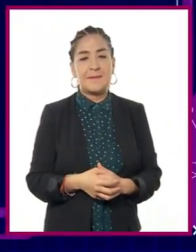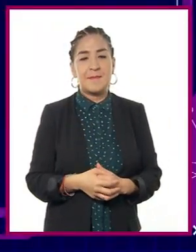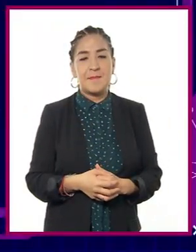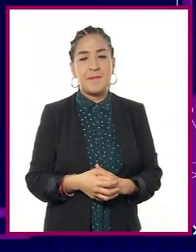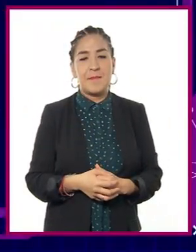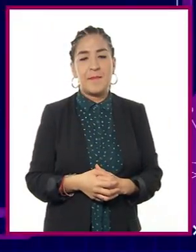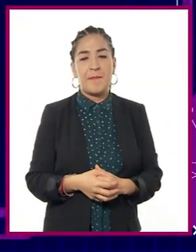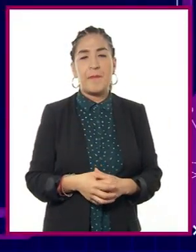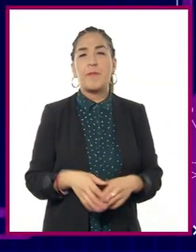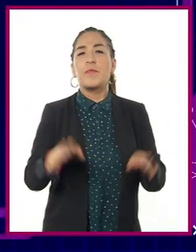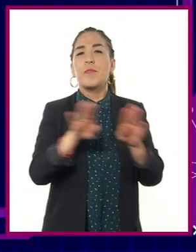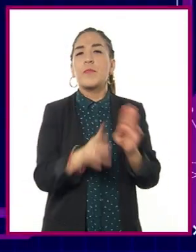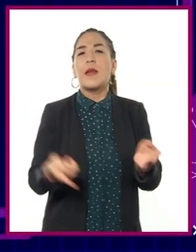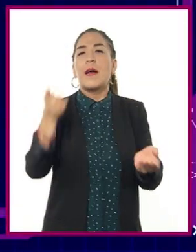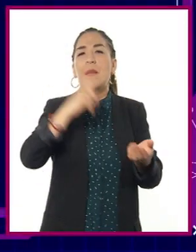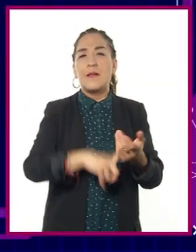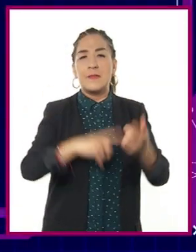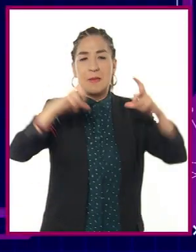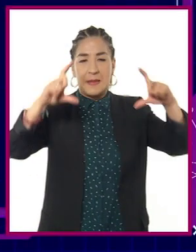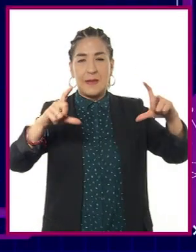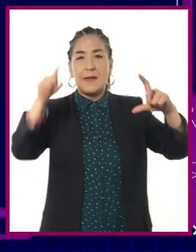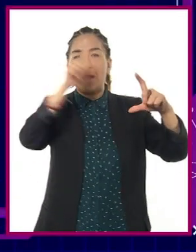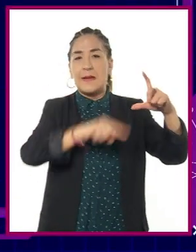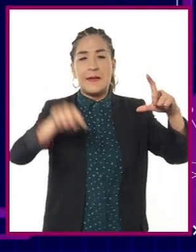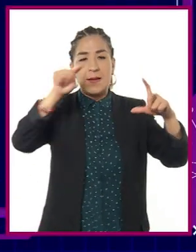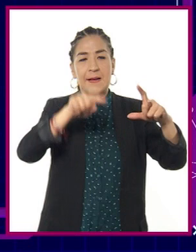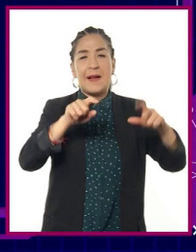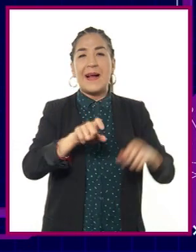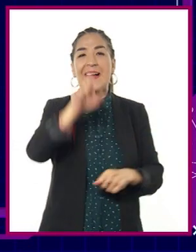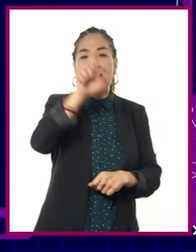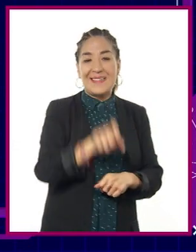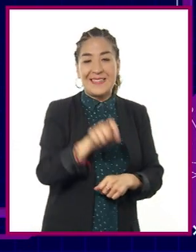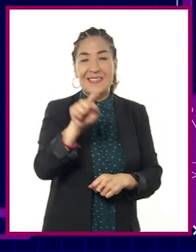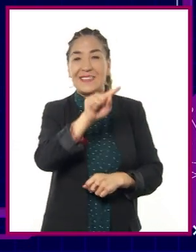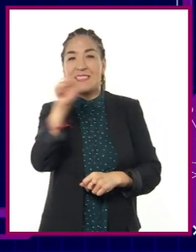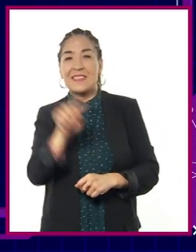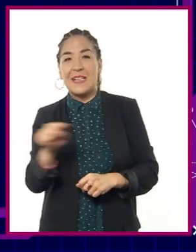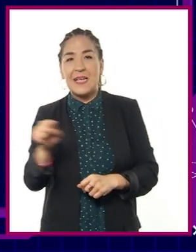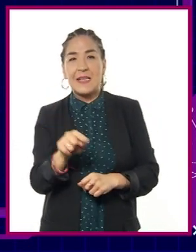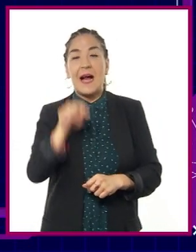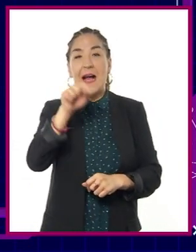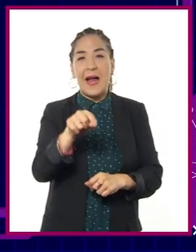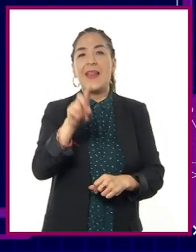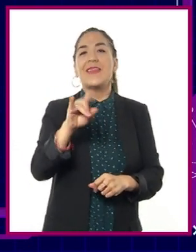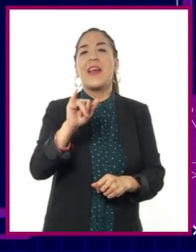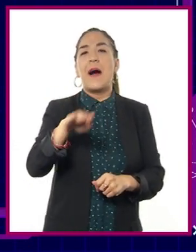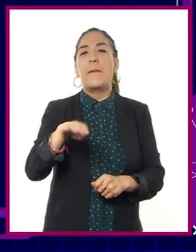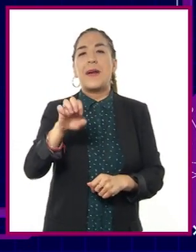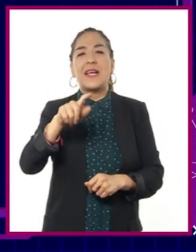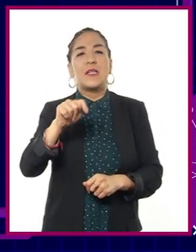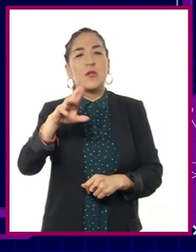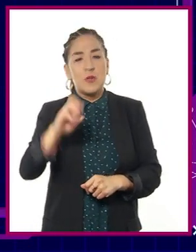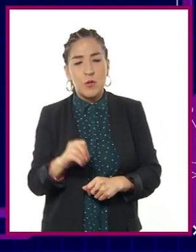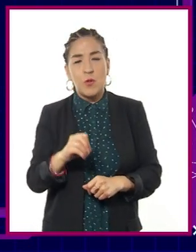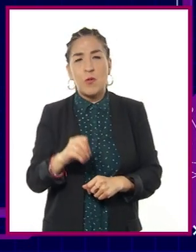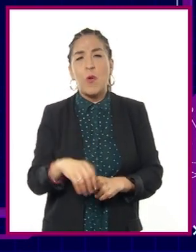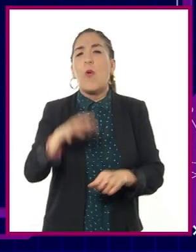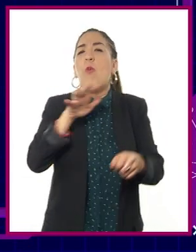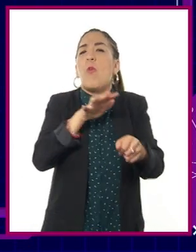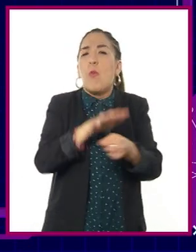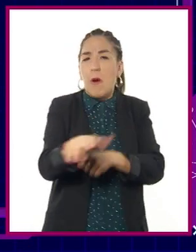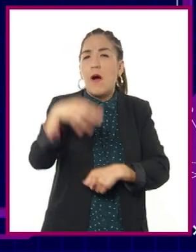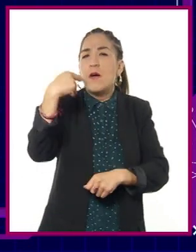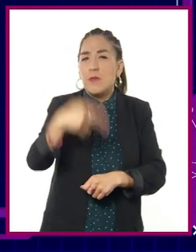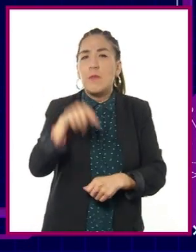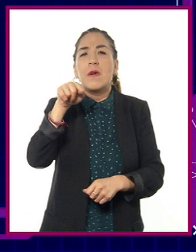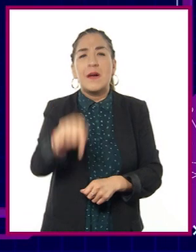la circunferencia el segmento XZ es el diámetro, ¿qué nombre recibe